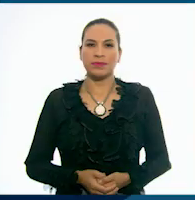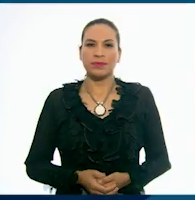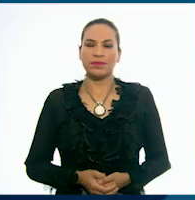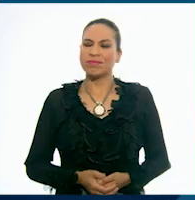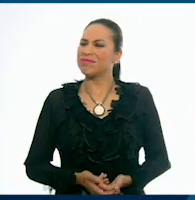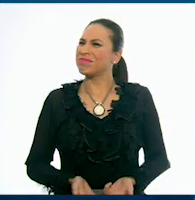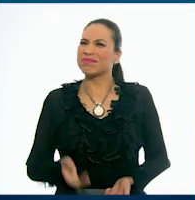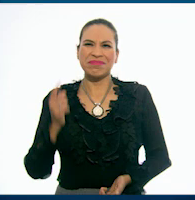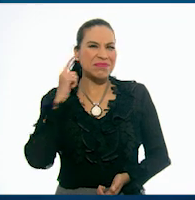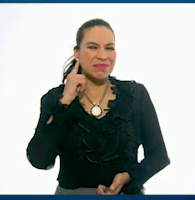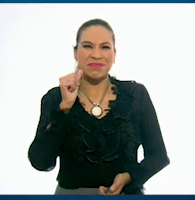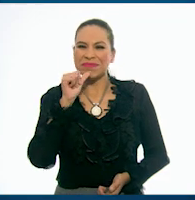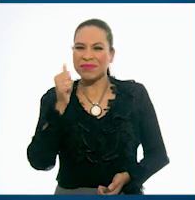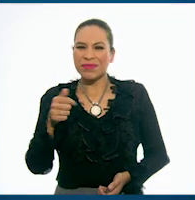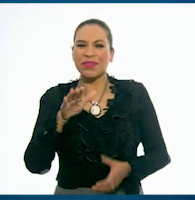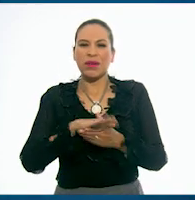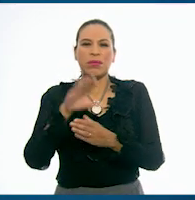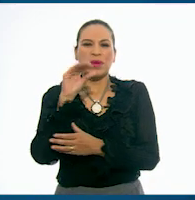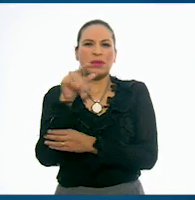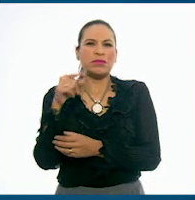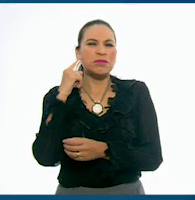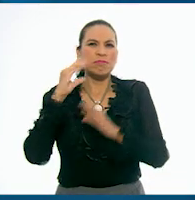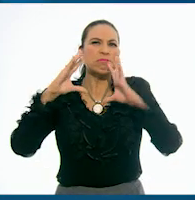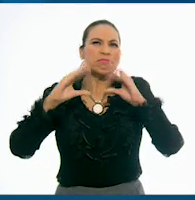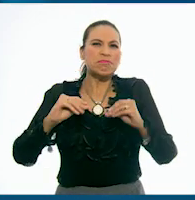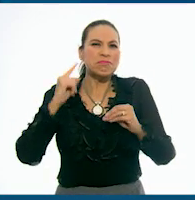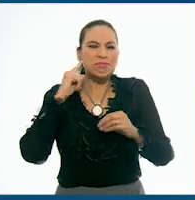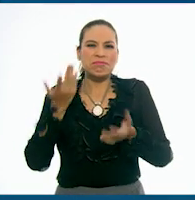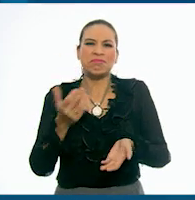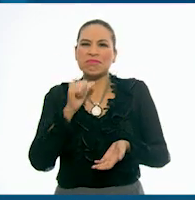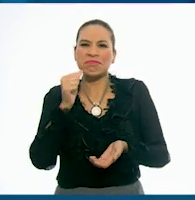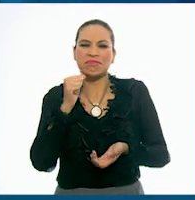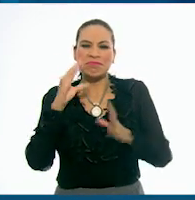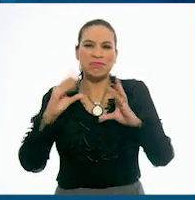No se escucha, don Leopoldo. Tiene el micrófono apagado.